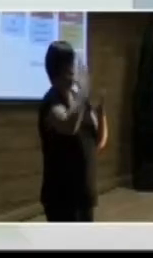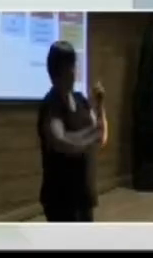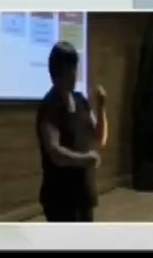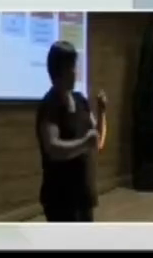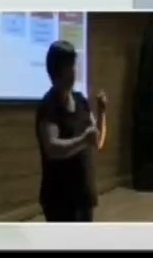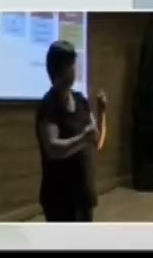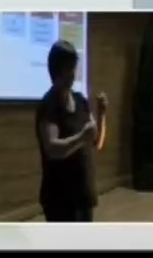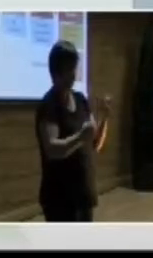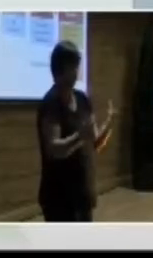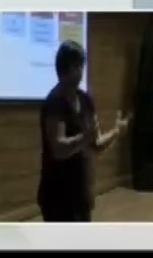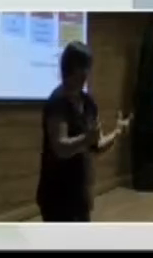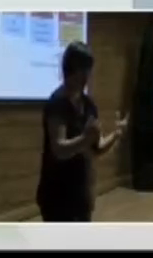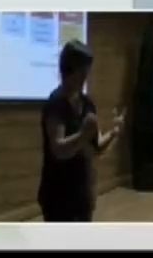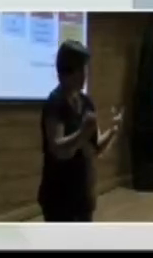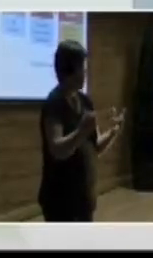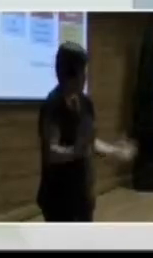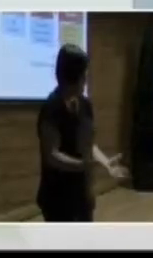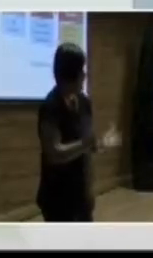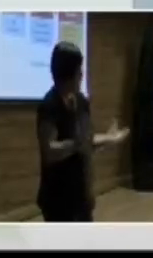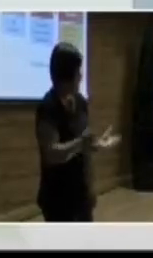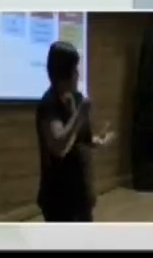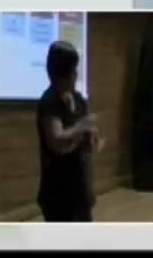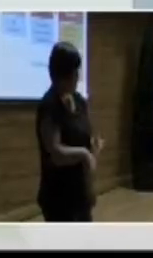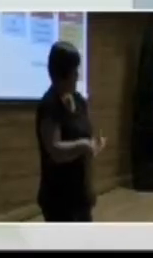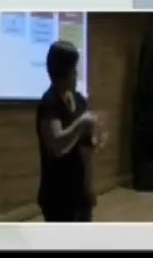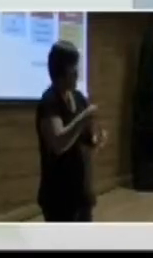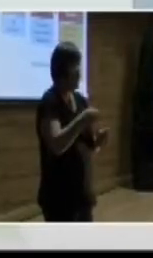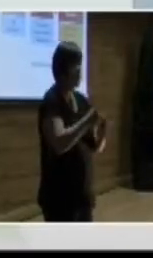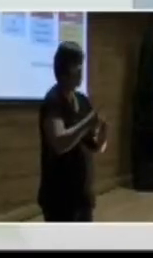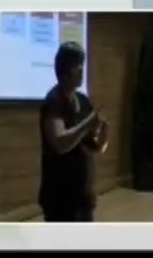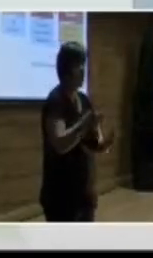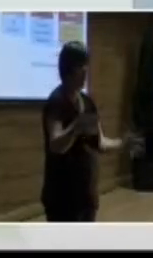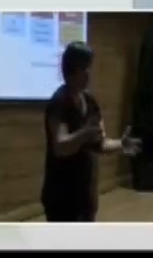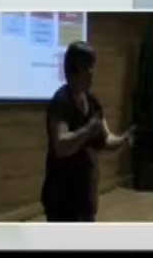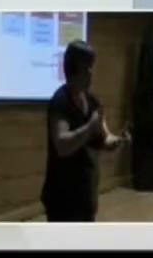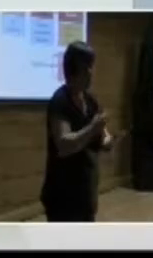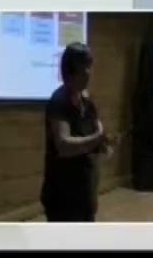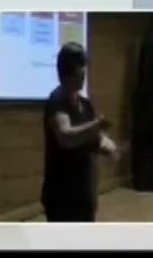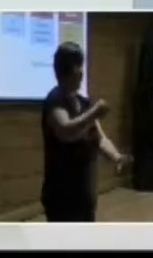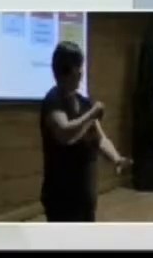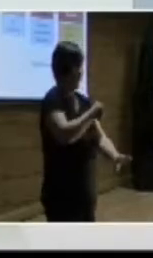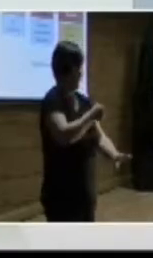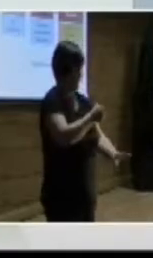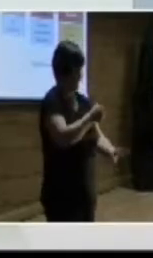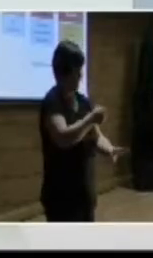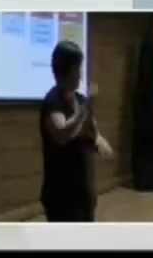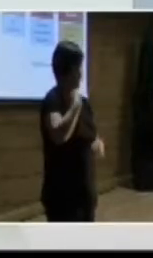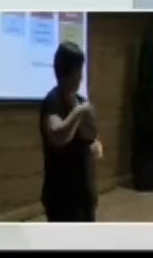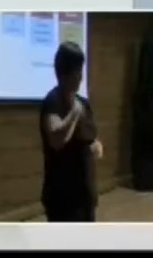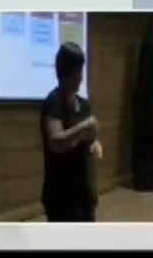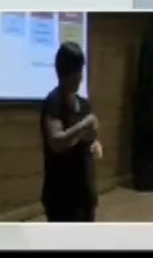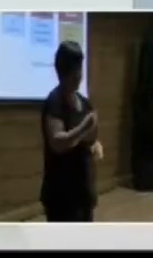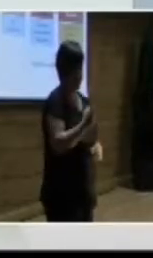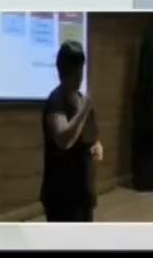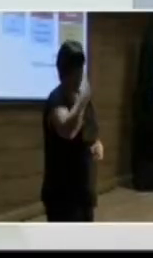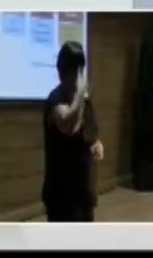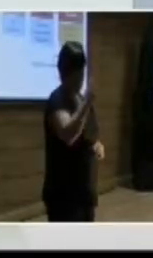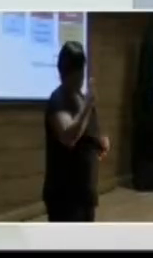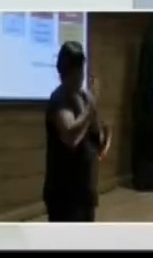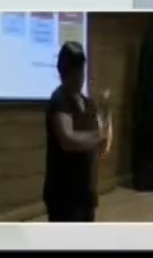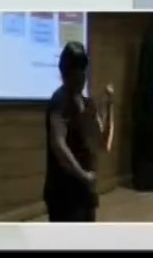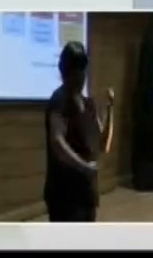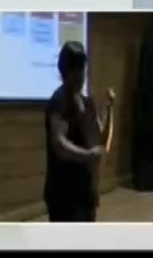sino de la demencia leve y sobre todo de los estadios predemencia, lo que antes mencionaba como deterioro cognitivo ligero.